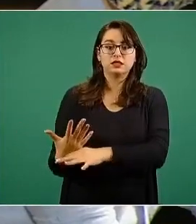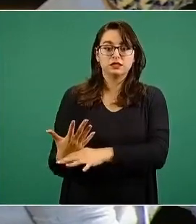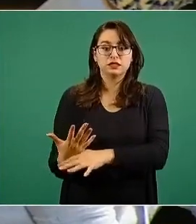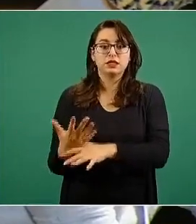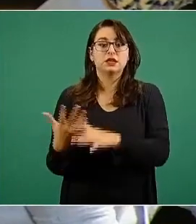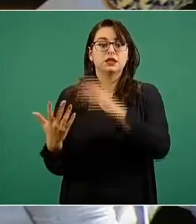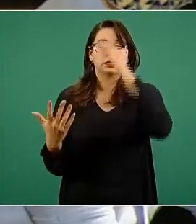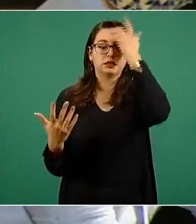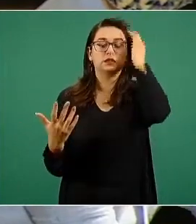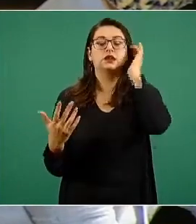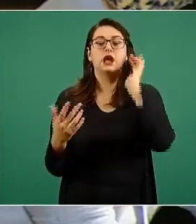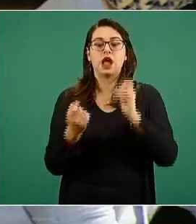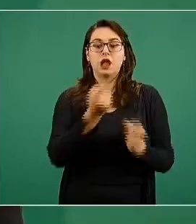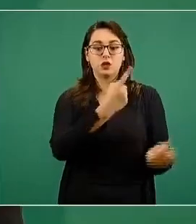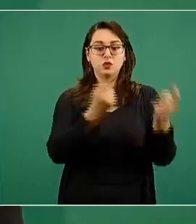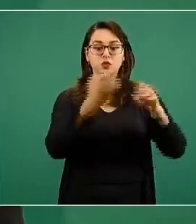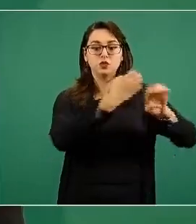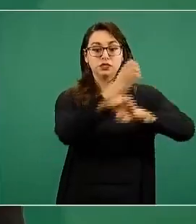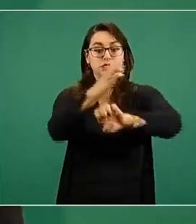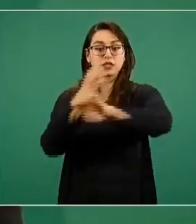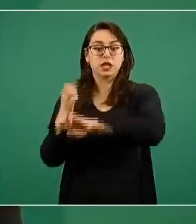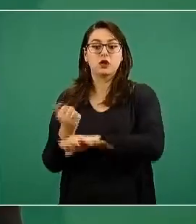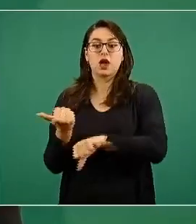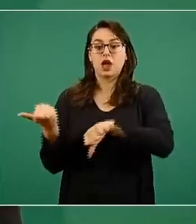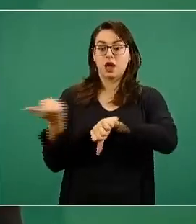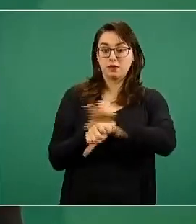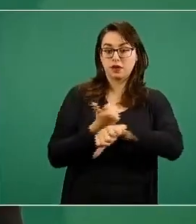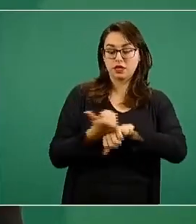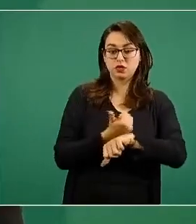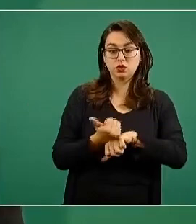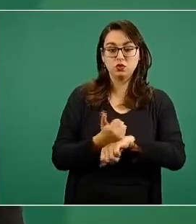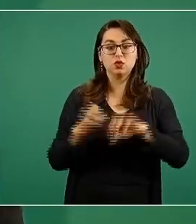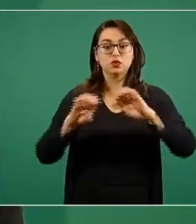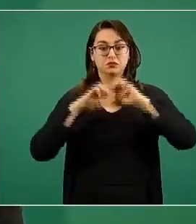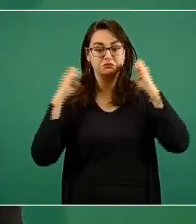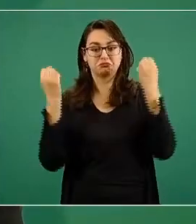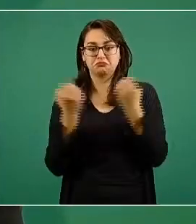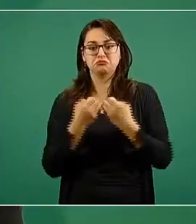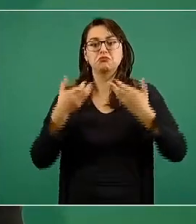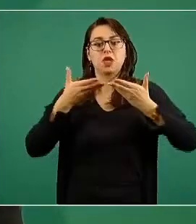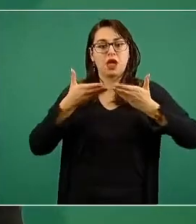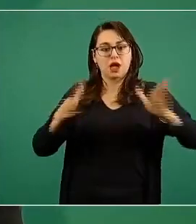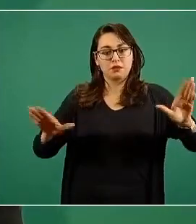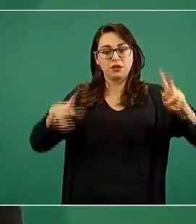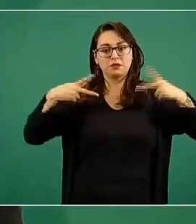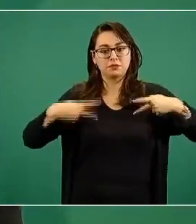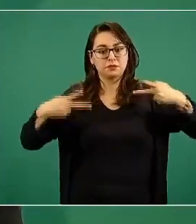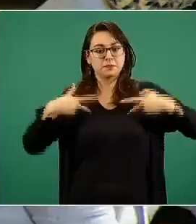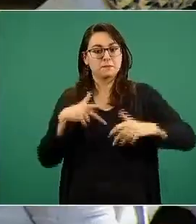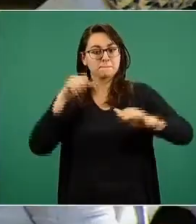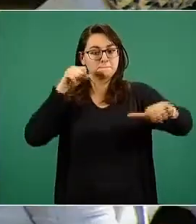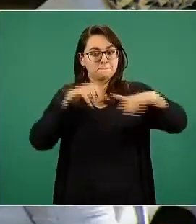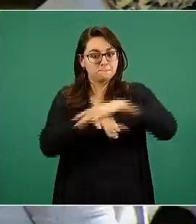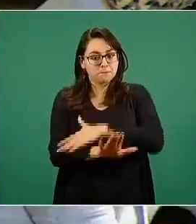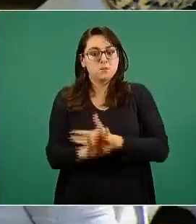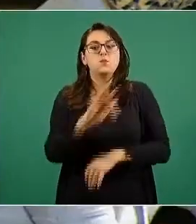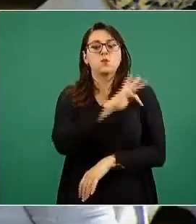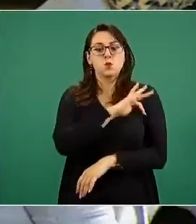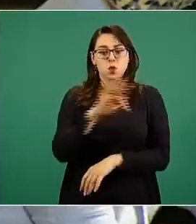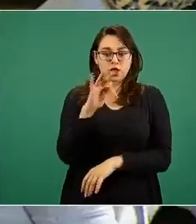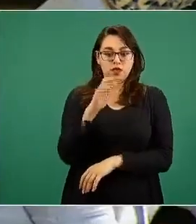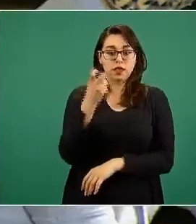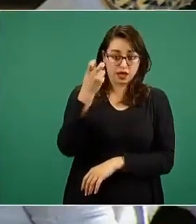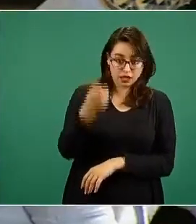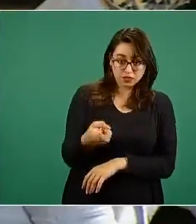estén desde color amarillo ya pueden tener cierta cantidad de aficionados en los estadios. No sé si pueda ratificarnos que eso ya es